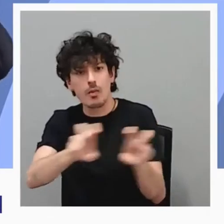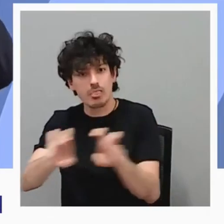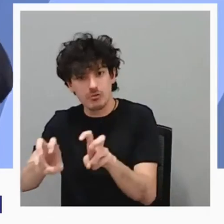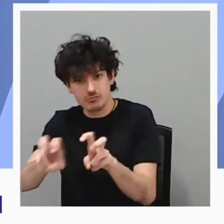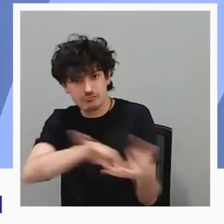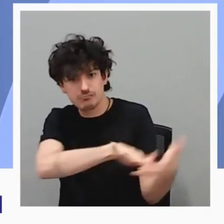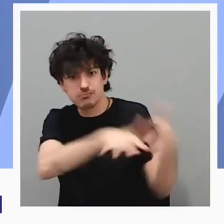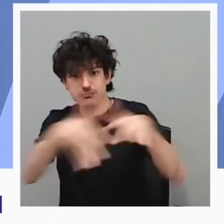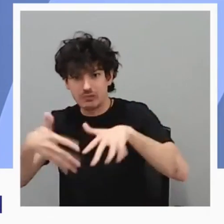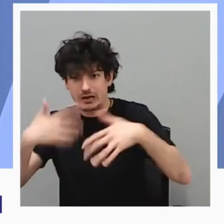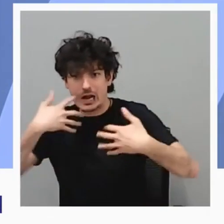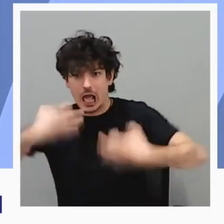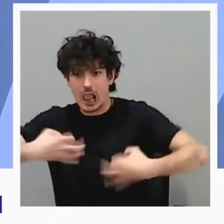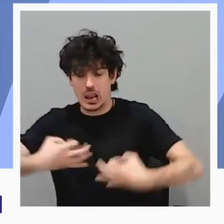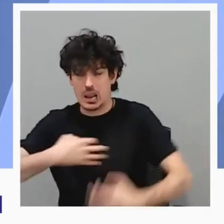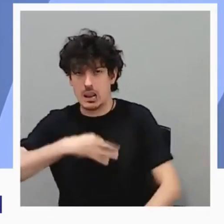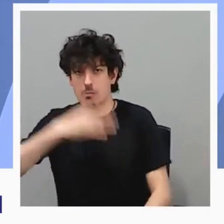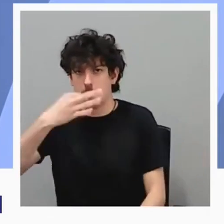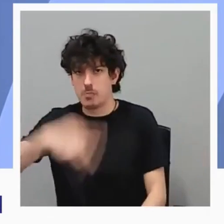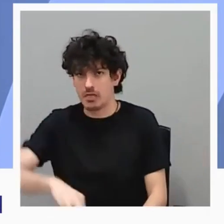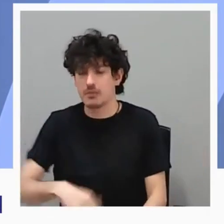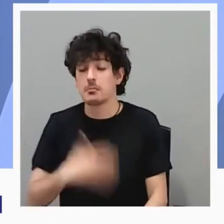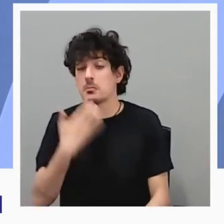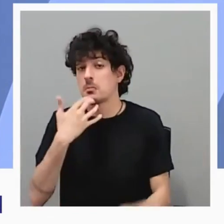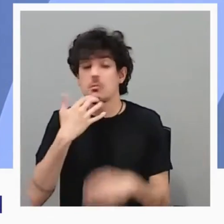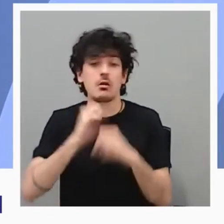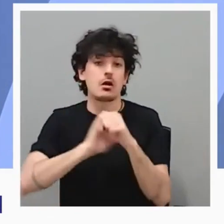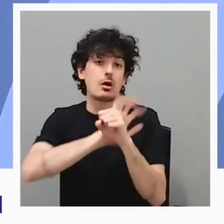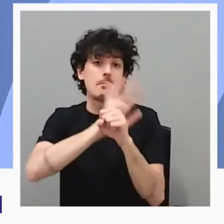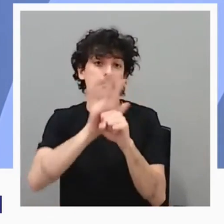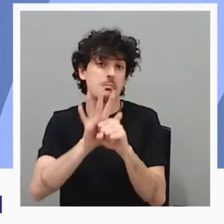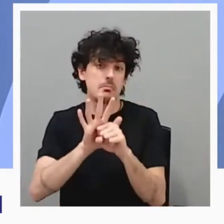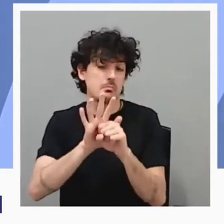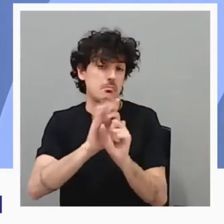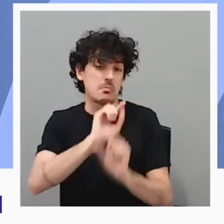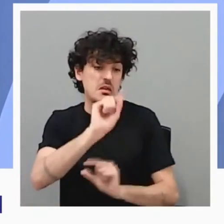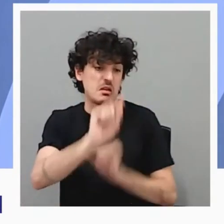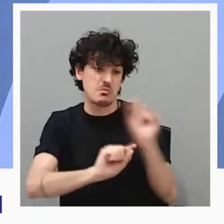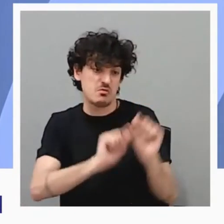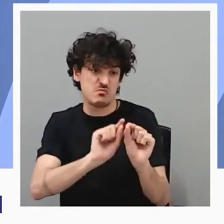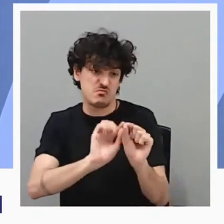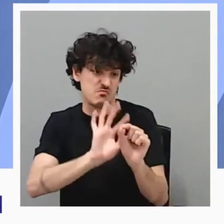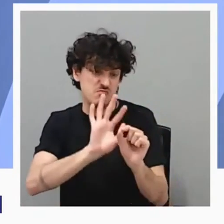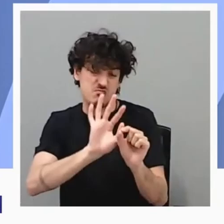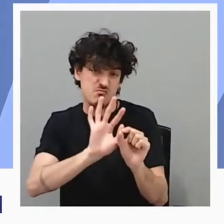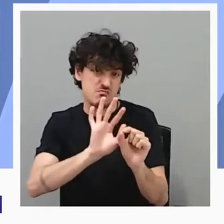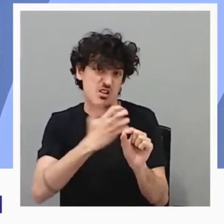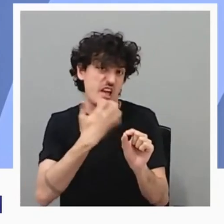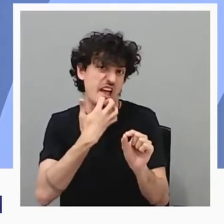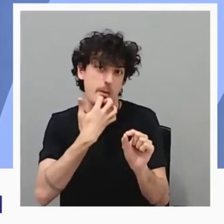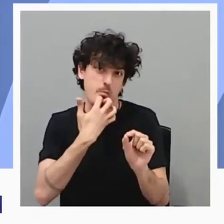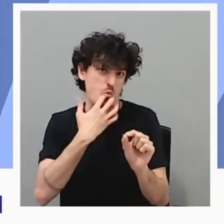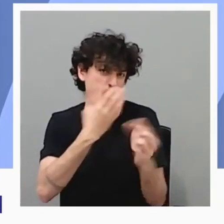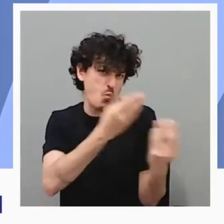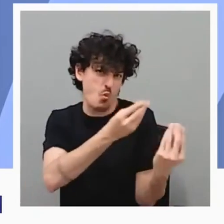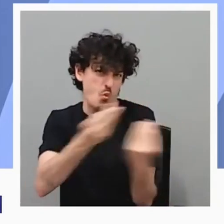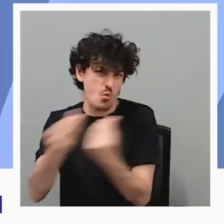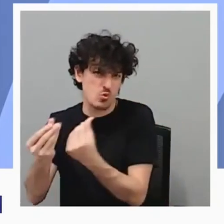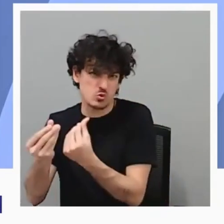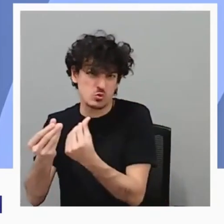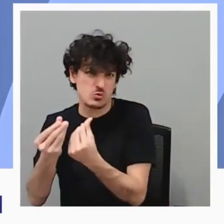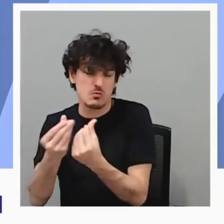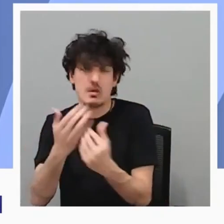Hay muchísimos ejemplos que la pandemia nos podía poner, ¿no? Por ejemplo, desde los más macroscópicos a los